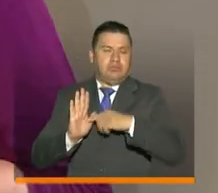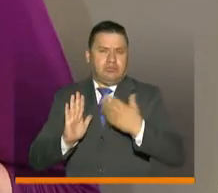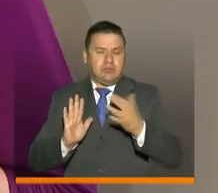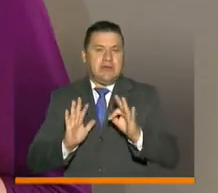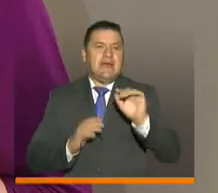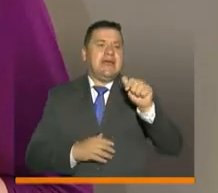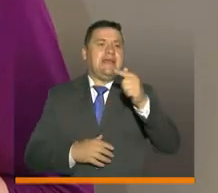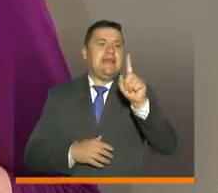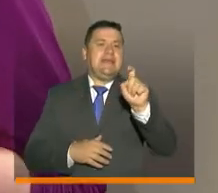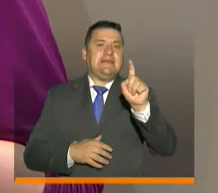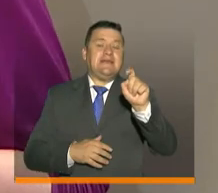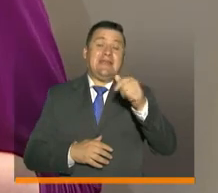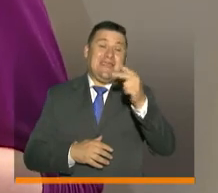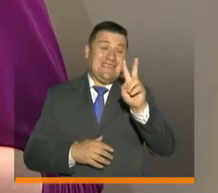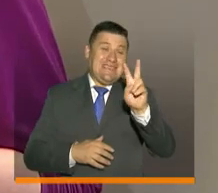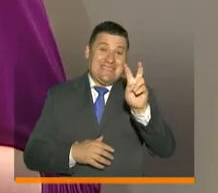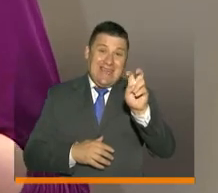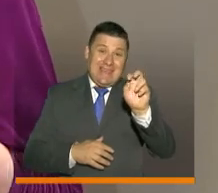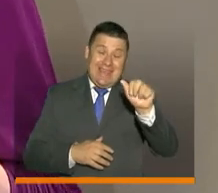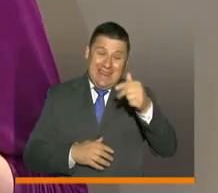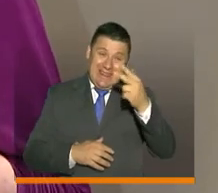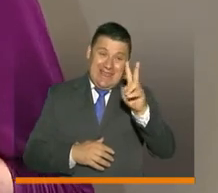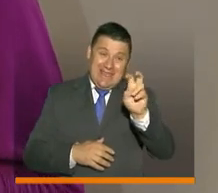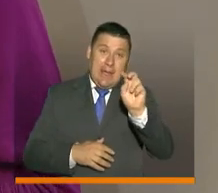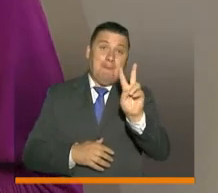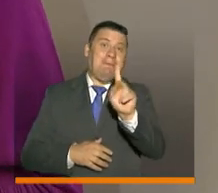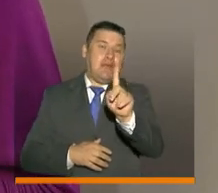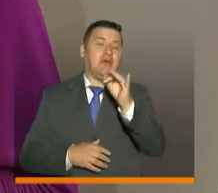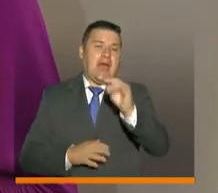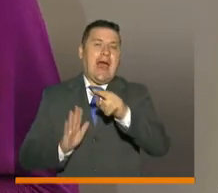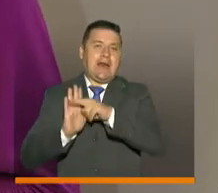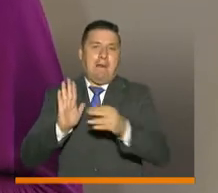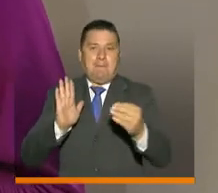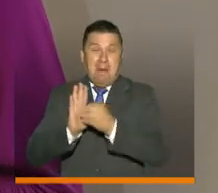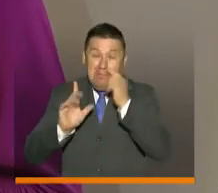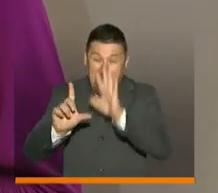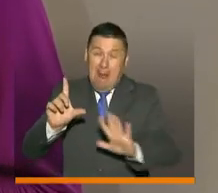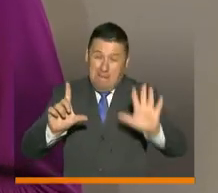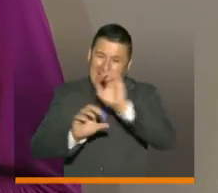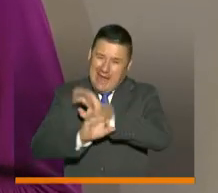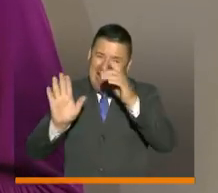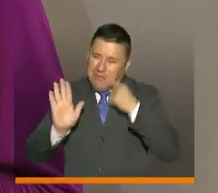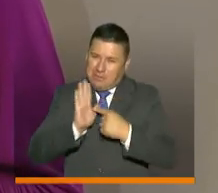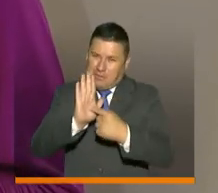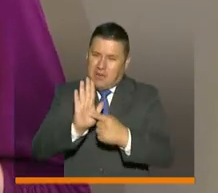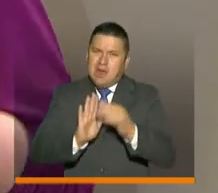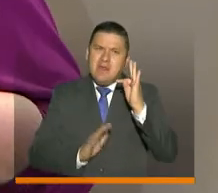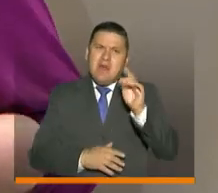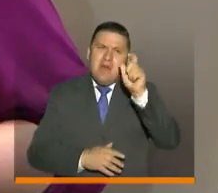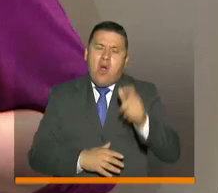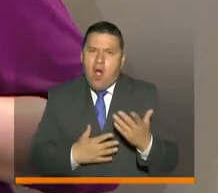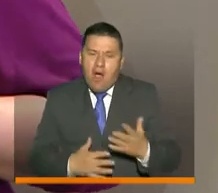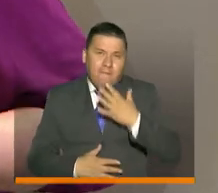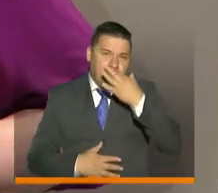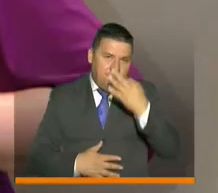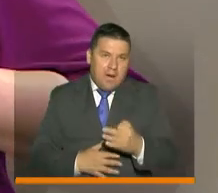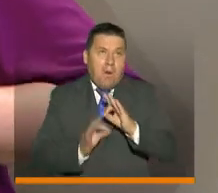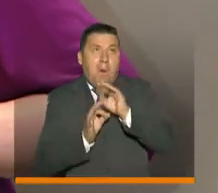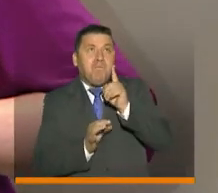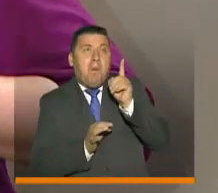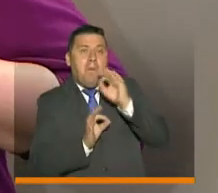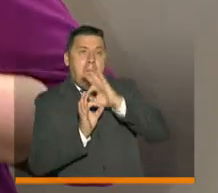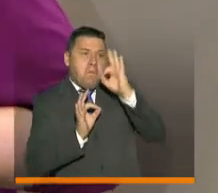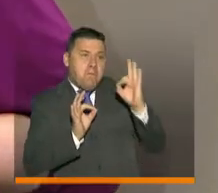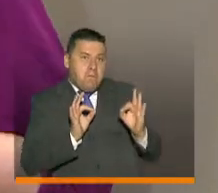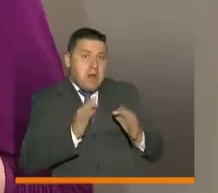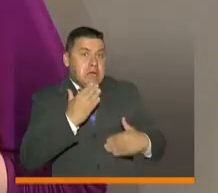es la 1721. Y como menciona el presidente, si les parece, iniciemos con un video que ya hoy nos muestra con testimonios ciertos en las regiones,